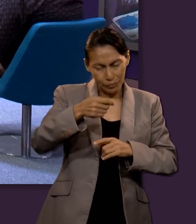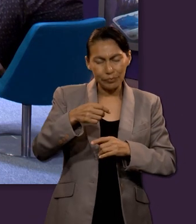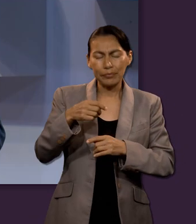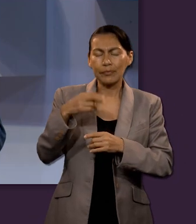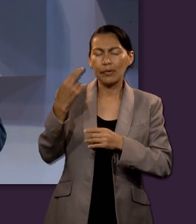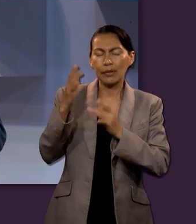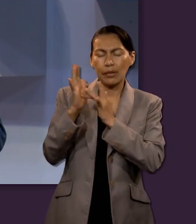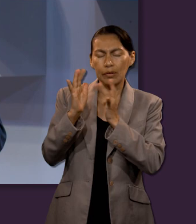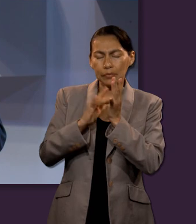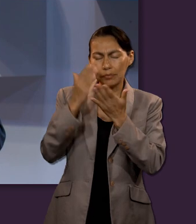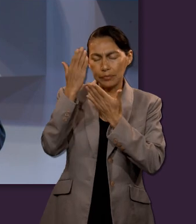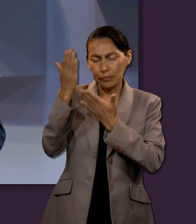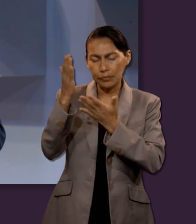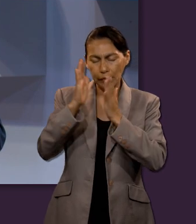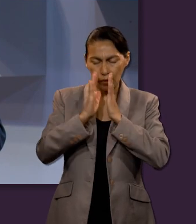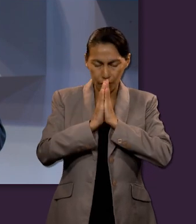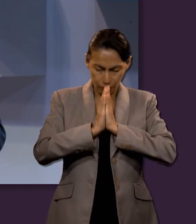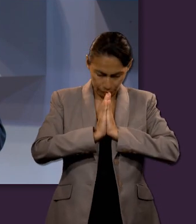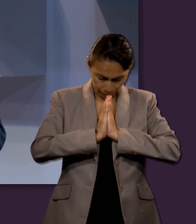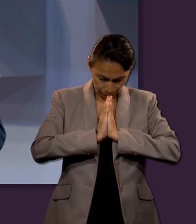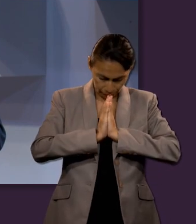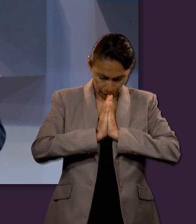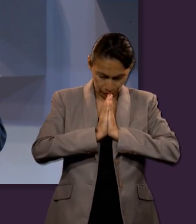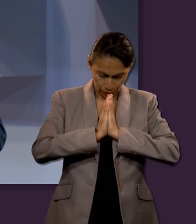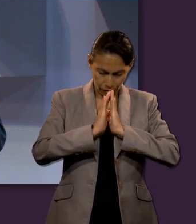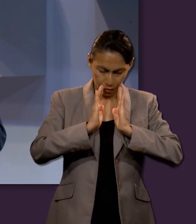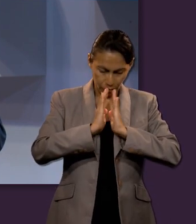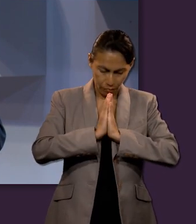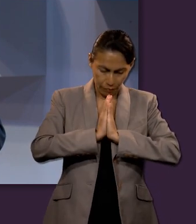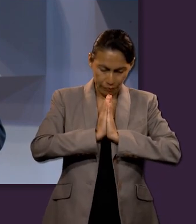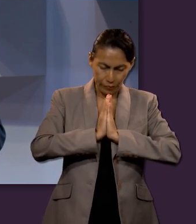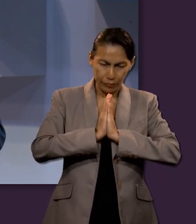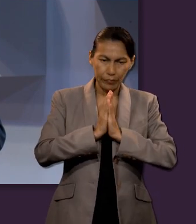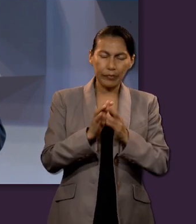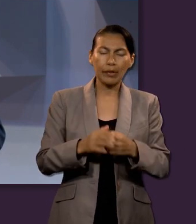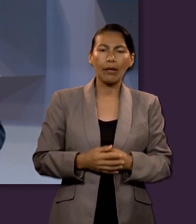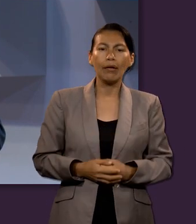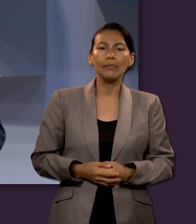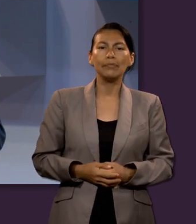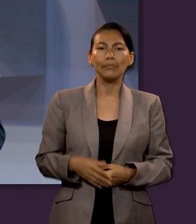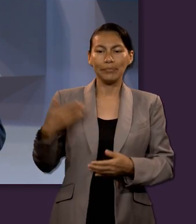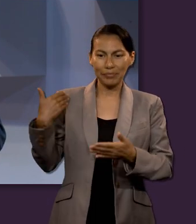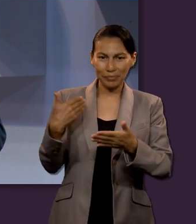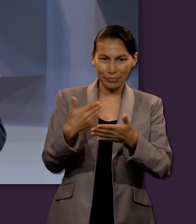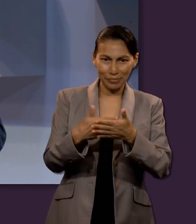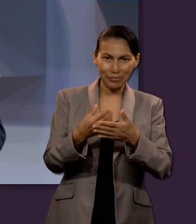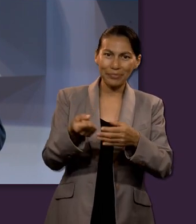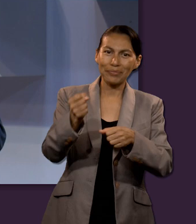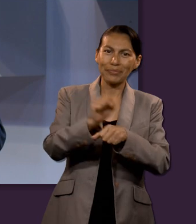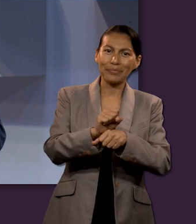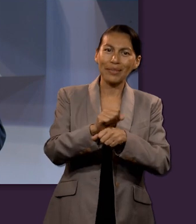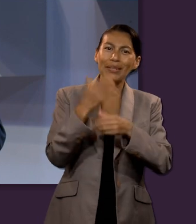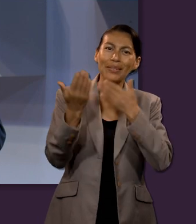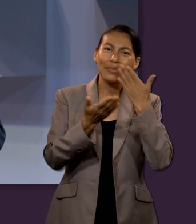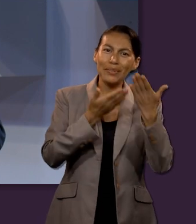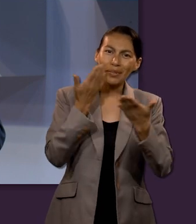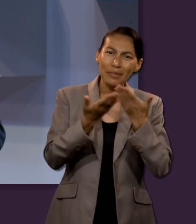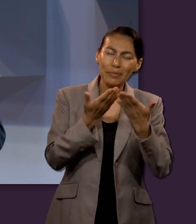esta semana estudiamos uno de los escritores crisoles yo diría más difíciles